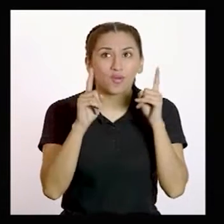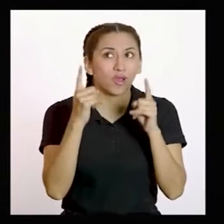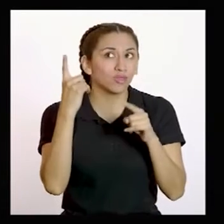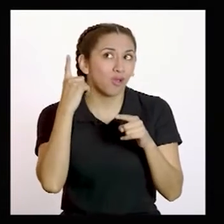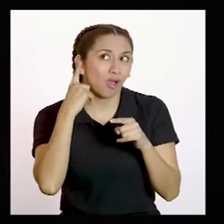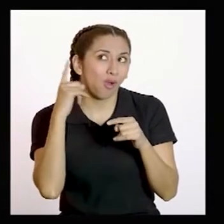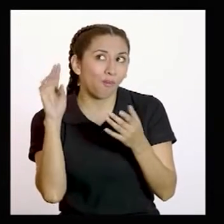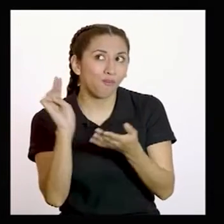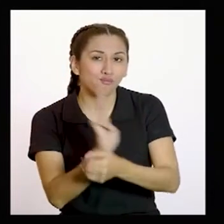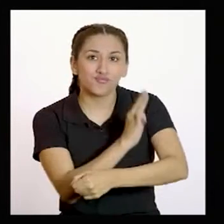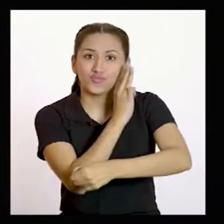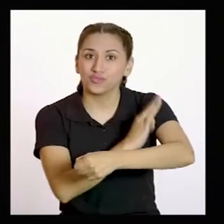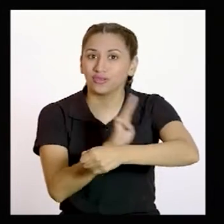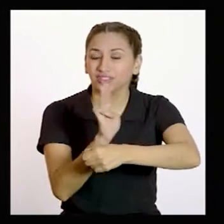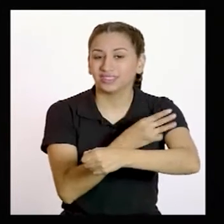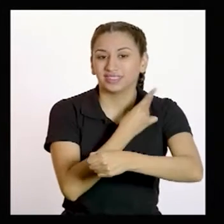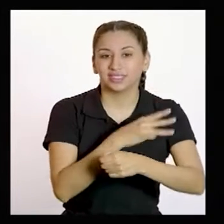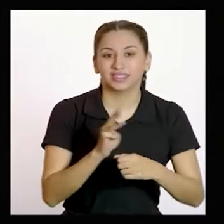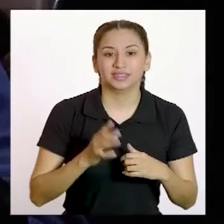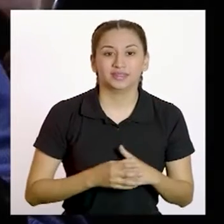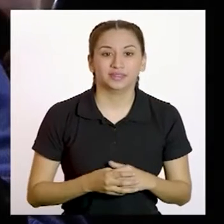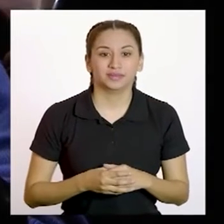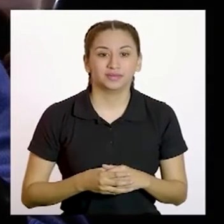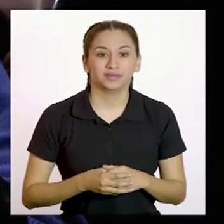al ritmo de la música.